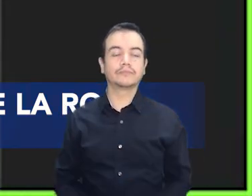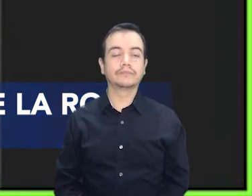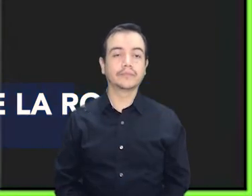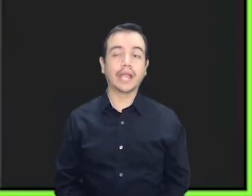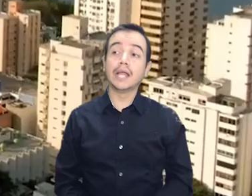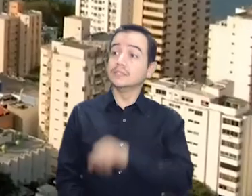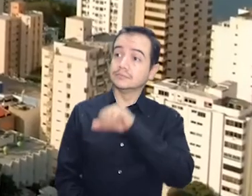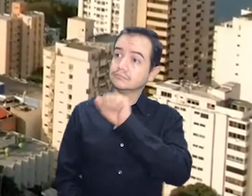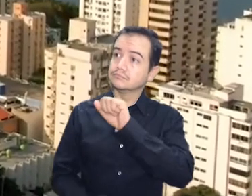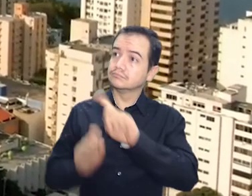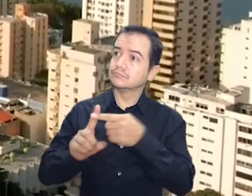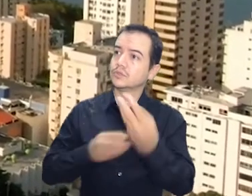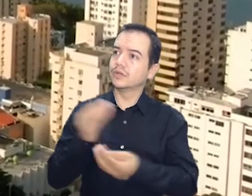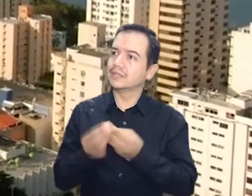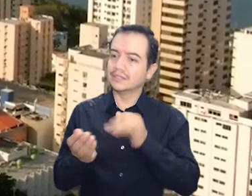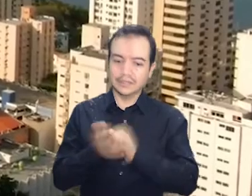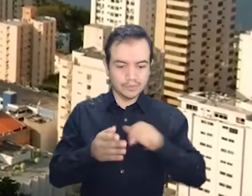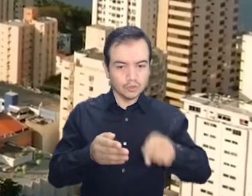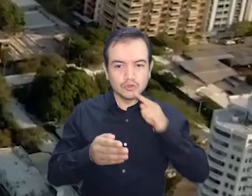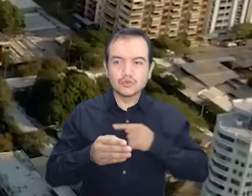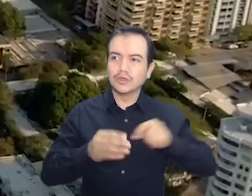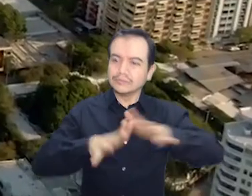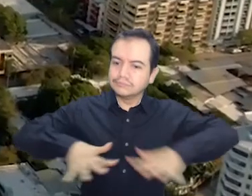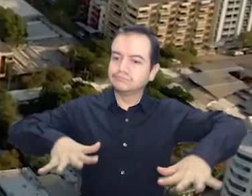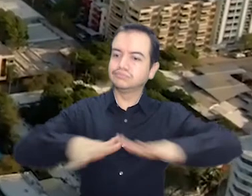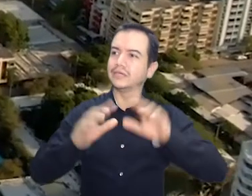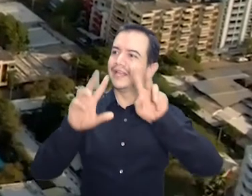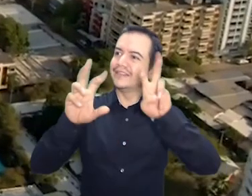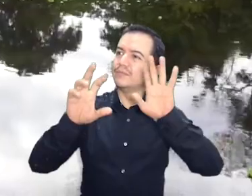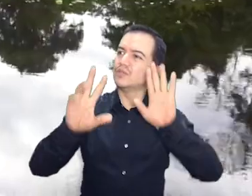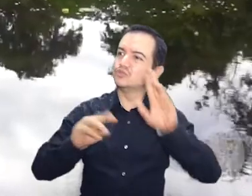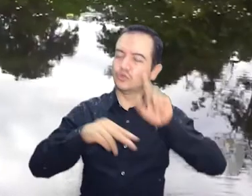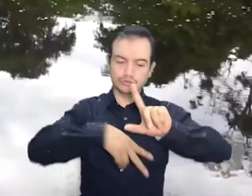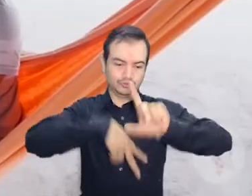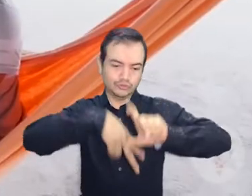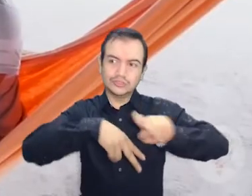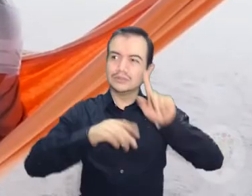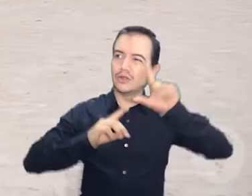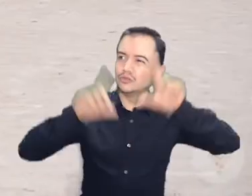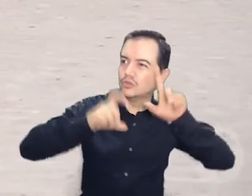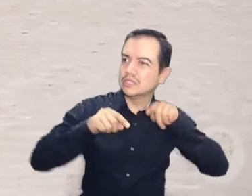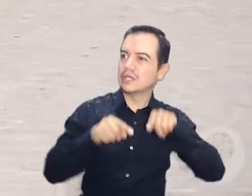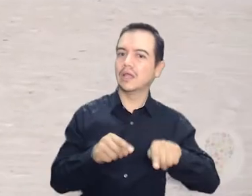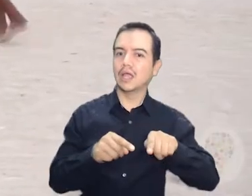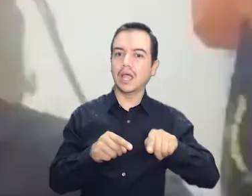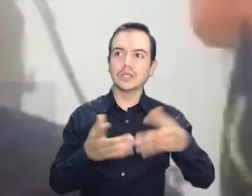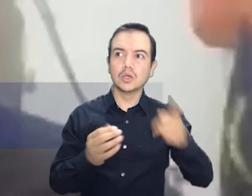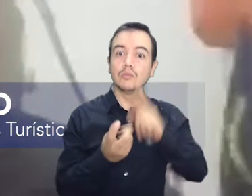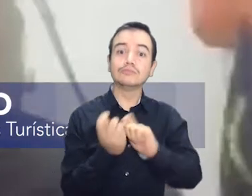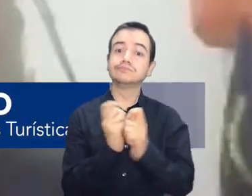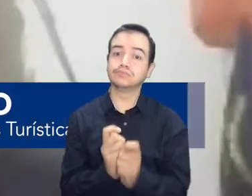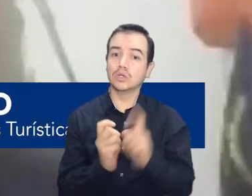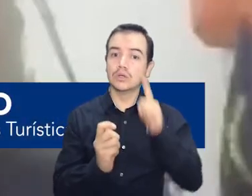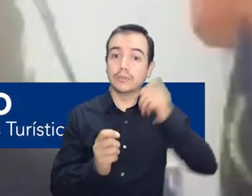nos hace es primero a la reconfiguración del sistema turístico. Es lo primero. Tenemos que saber qué producto vamos a poner para que no esté desfasado. Me